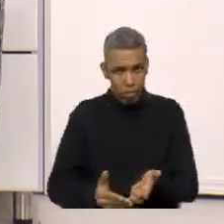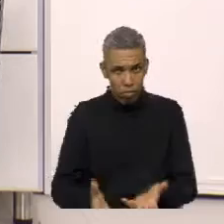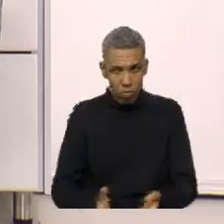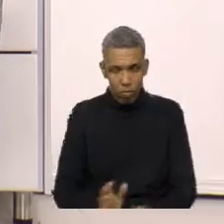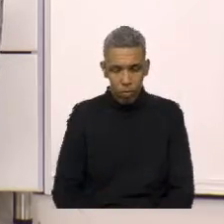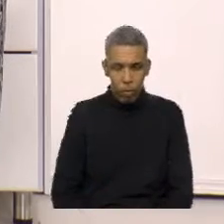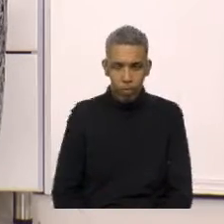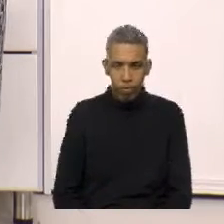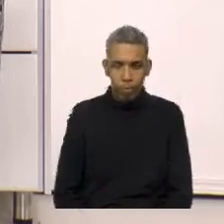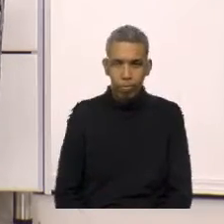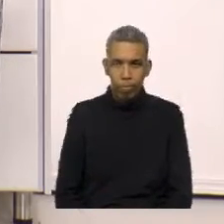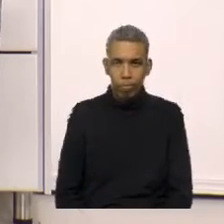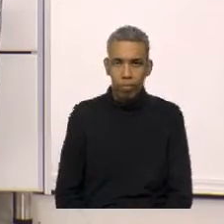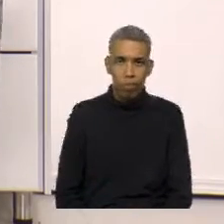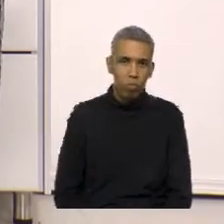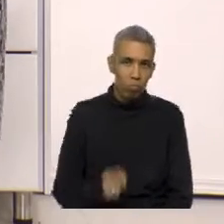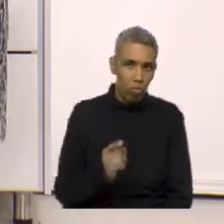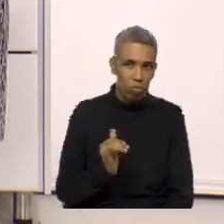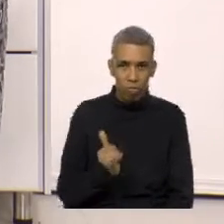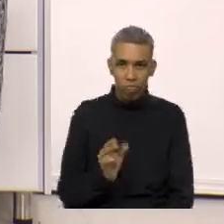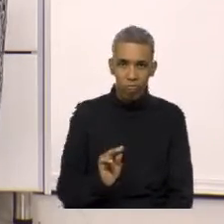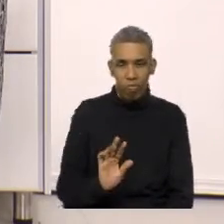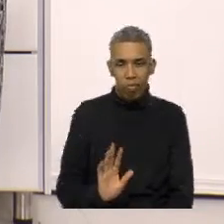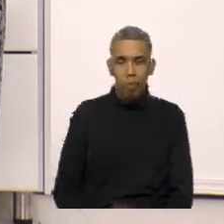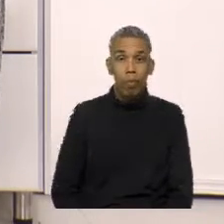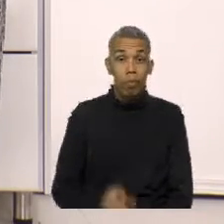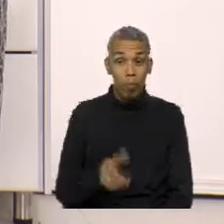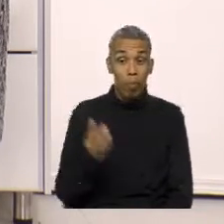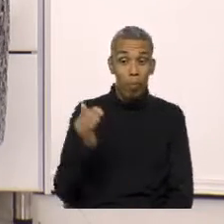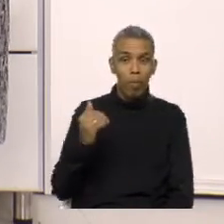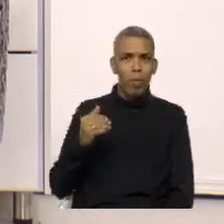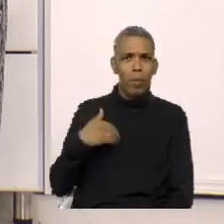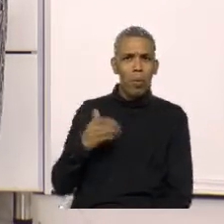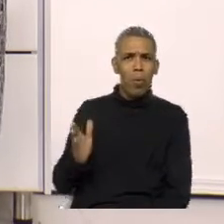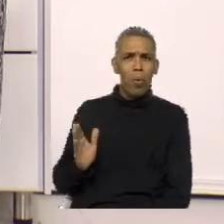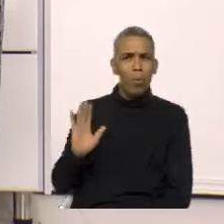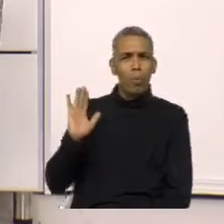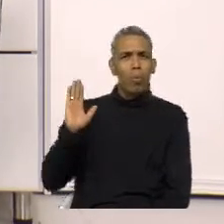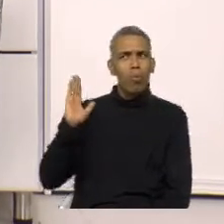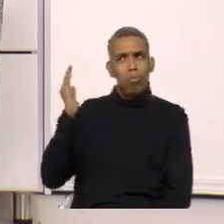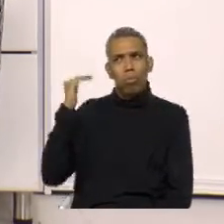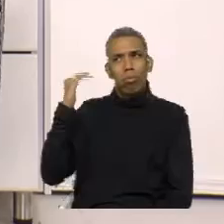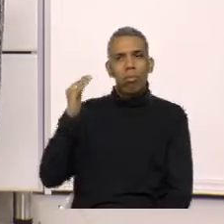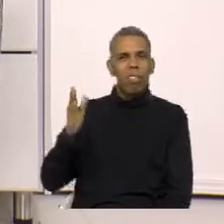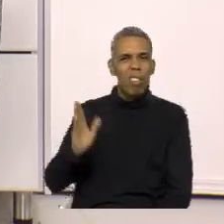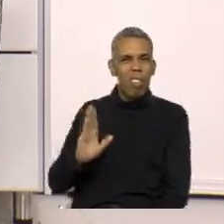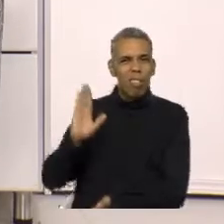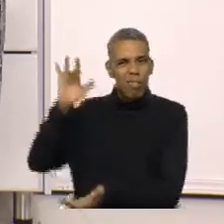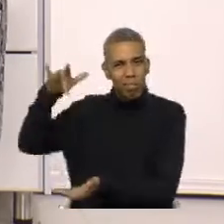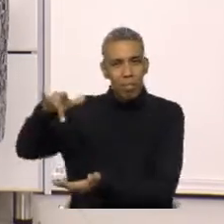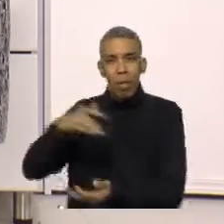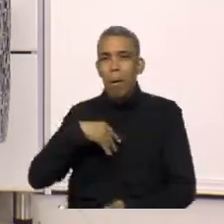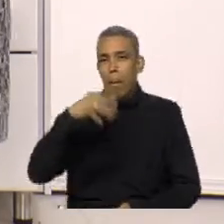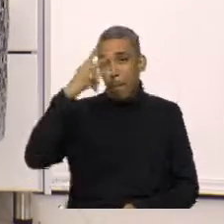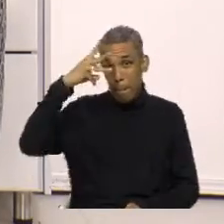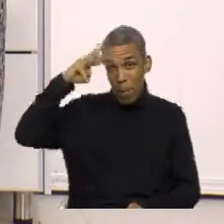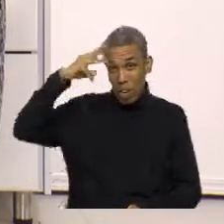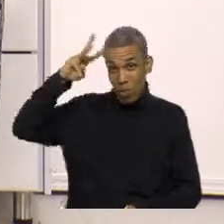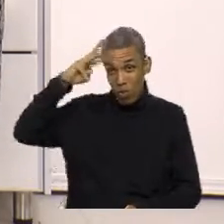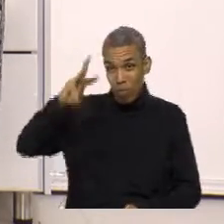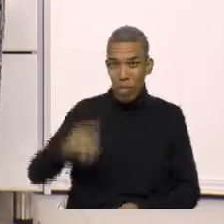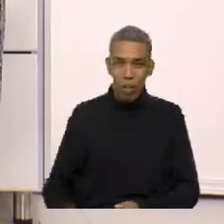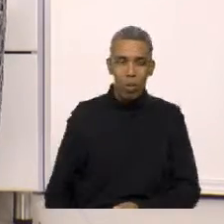Yo desde que tuve la oportunidad de estar en México y comí bastante guacamole, dejé de adicionarle esas cosas